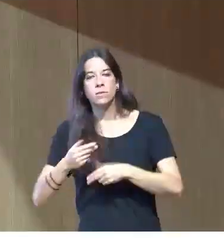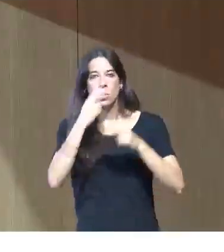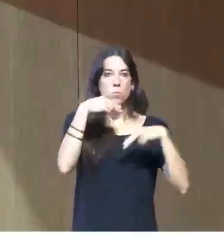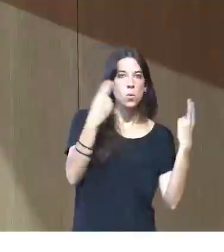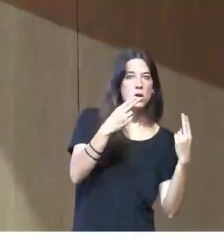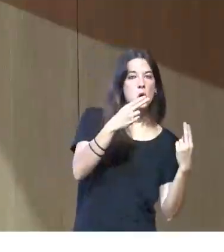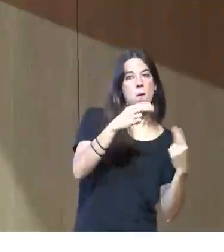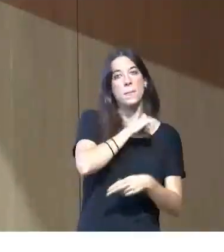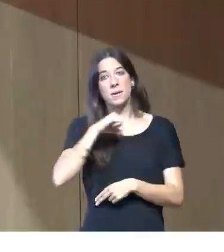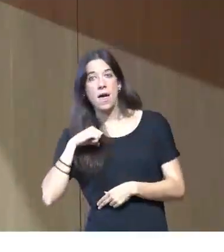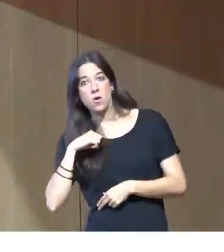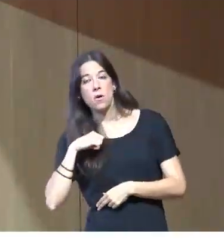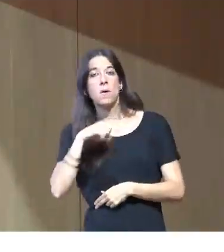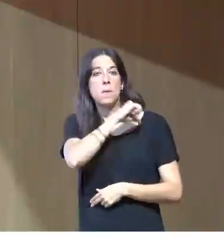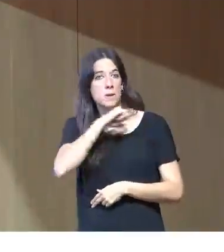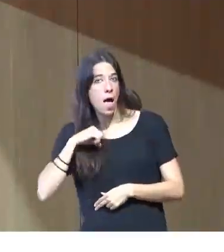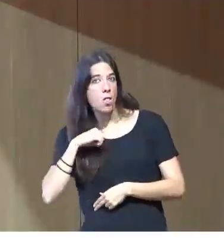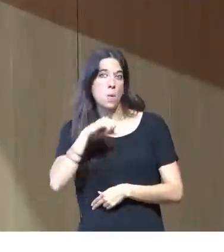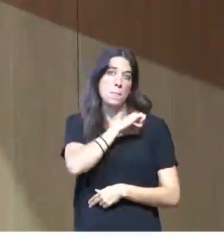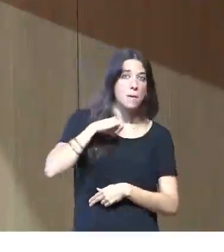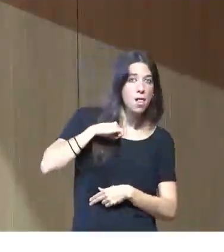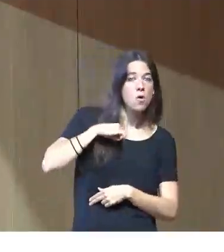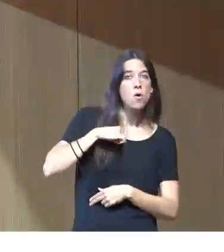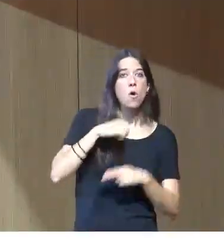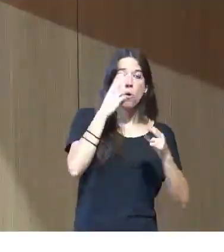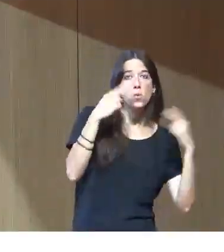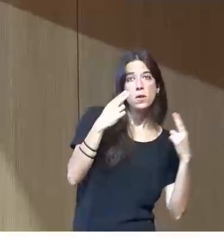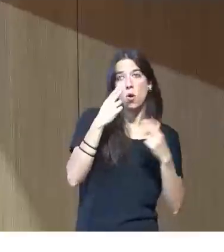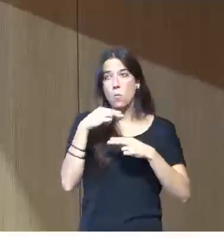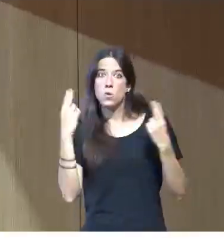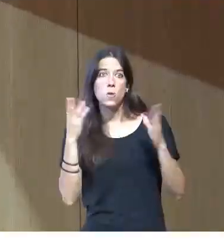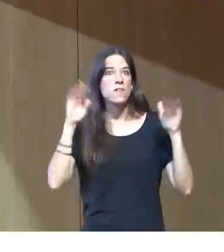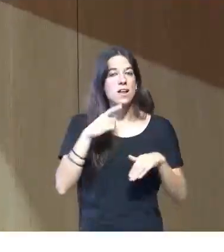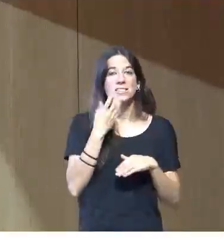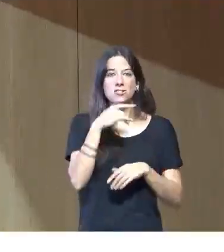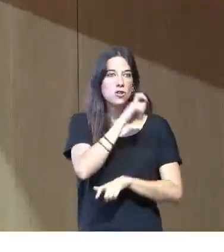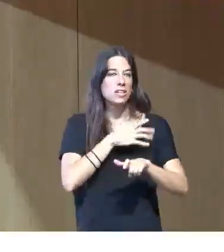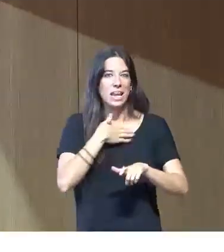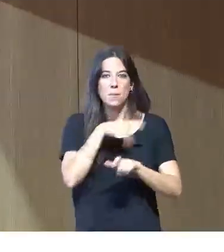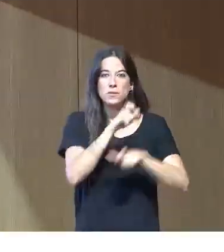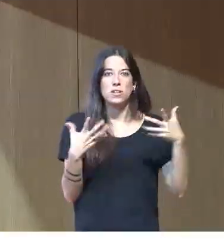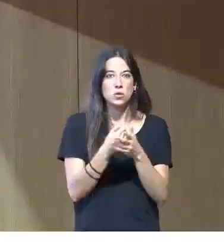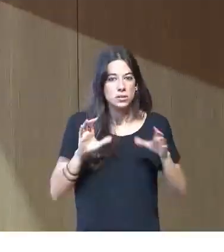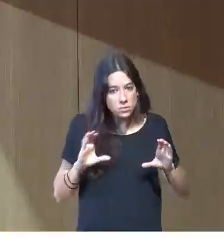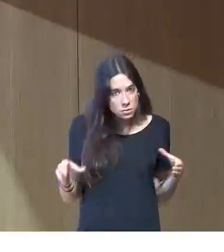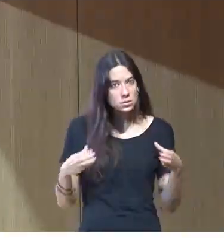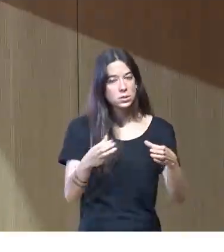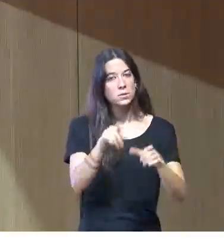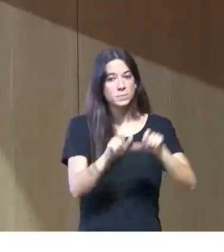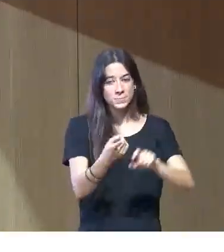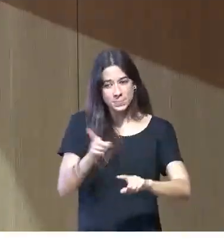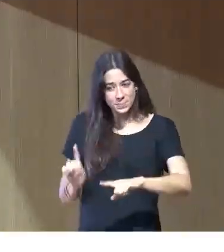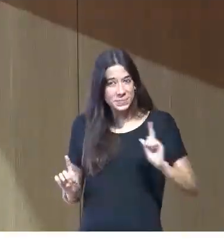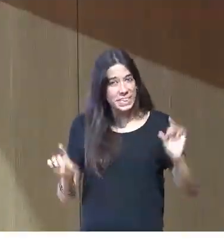público público pero juntos porque realmente como se si no queremos dejar a nadie atrás todo el mundo tiene que contribuir no